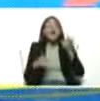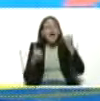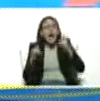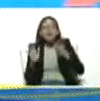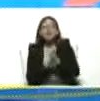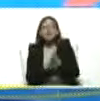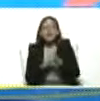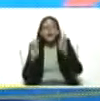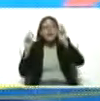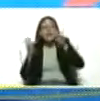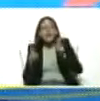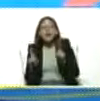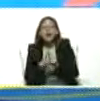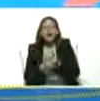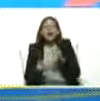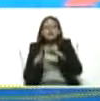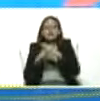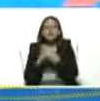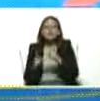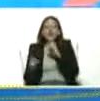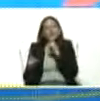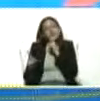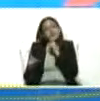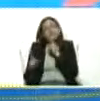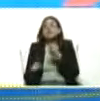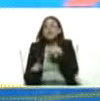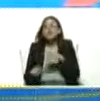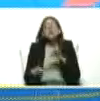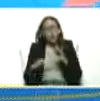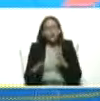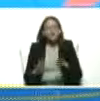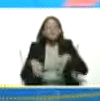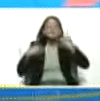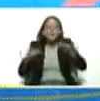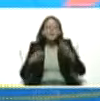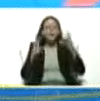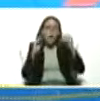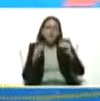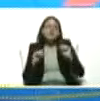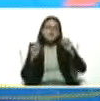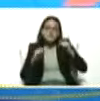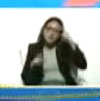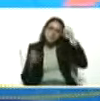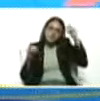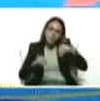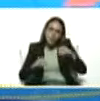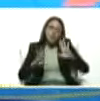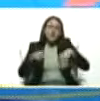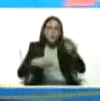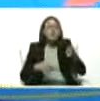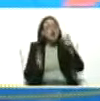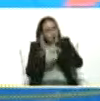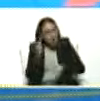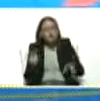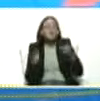ponemos en la agenda pendiente y no los abandonamos. Tenemos una metodología de diálogo,